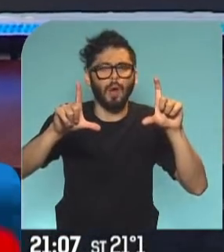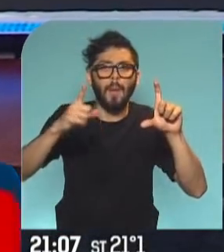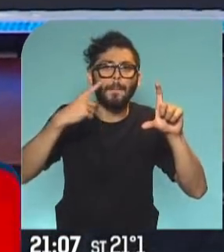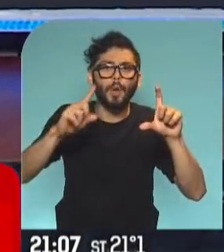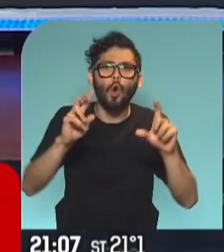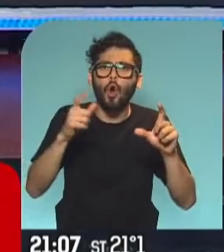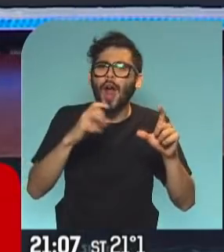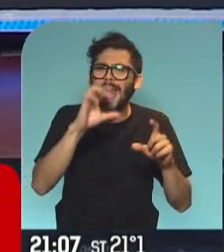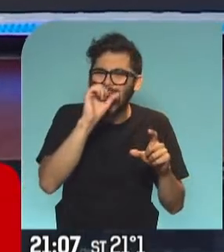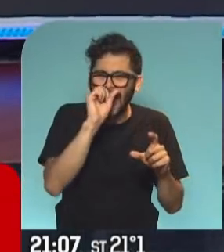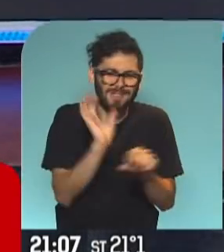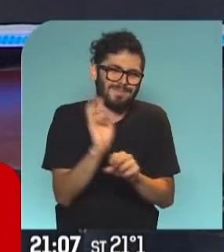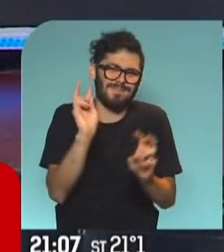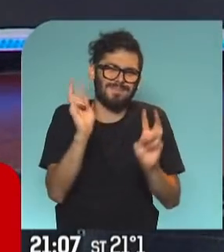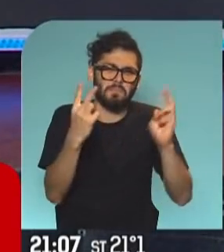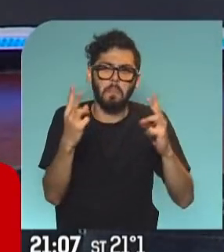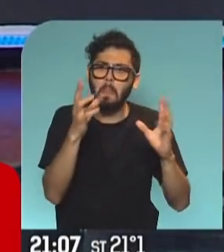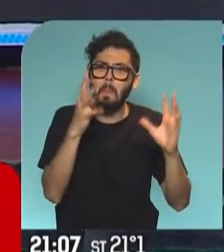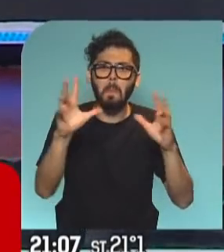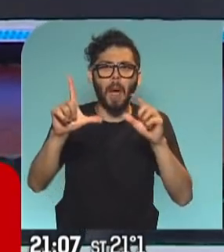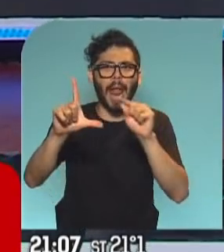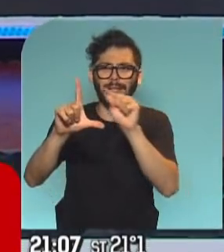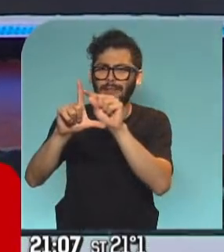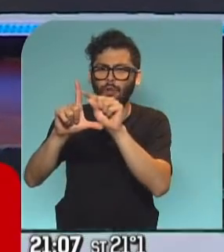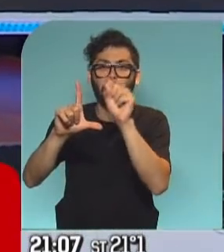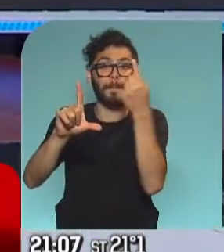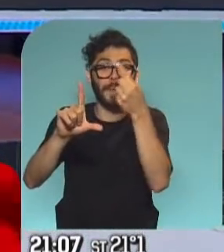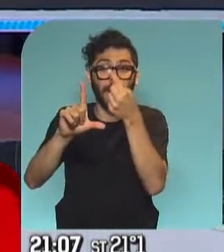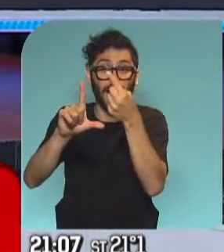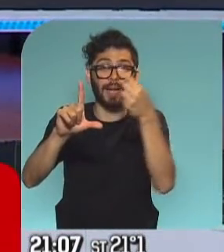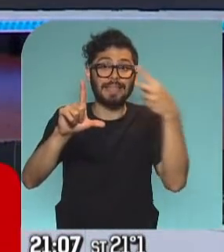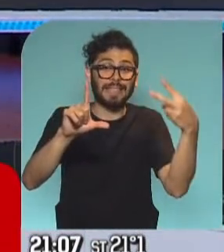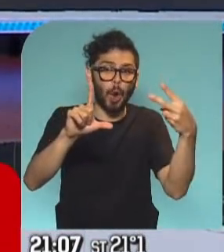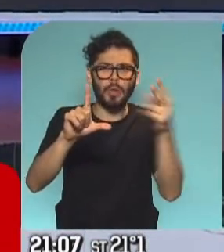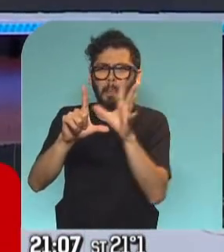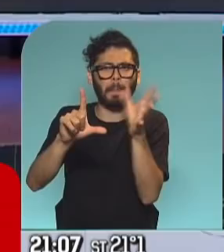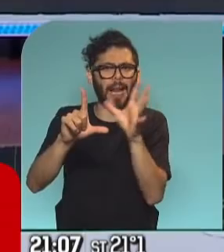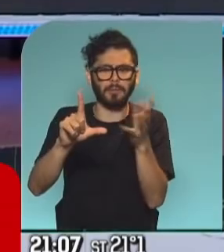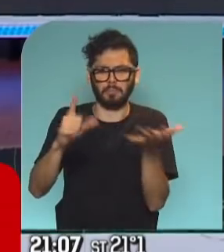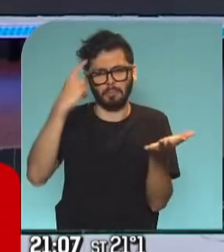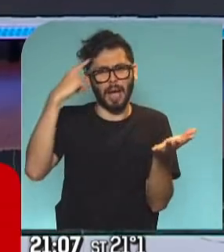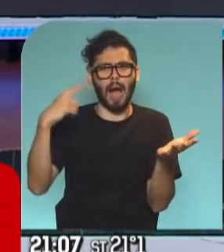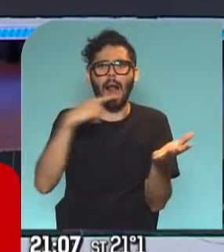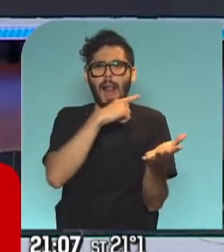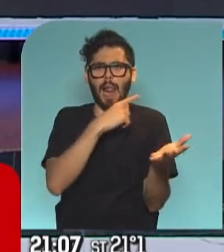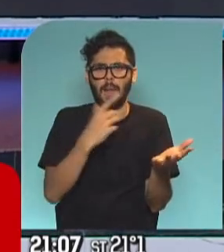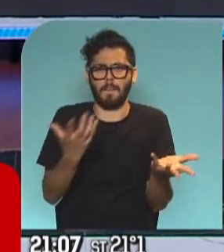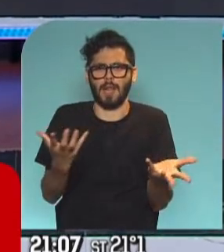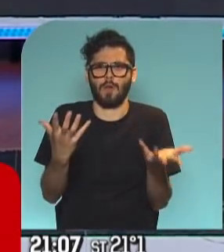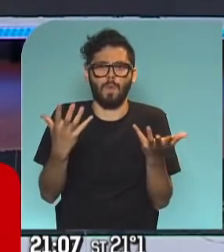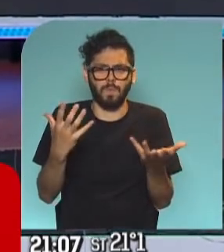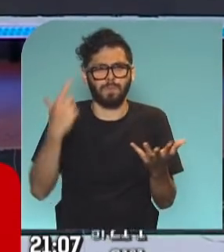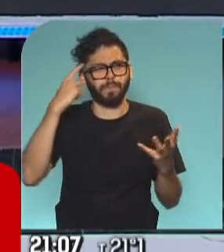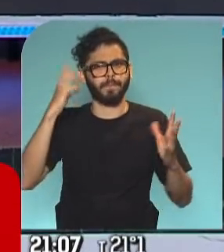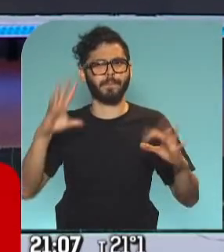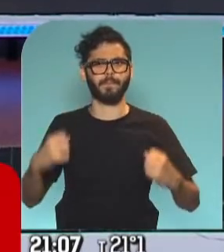están bastante parecidas el número de fallecidos. Y decimos, pucha, es Alemania, debería estar bien